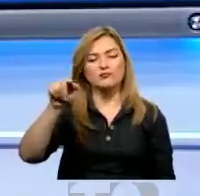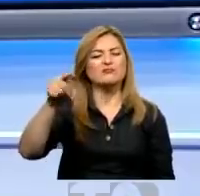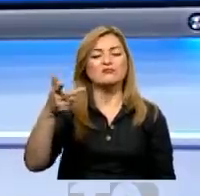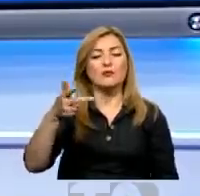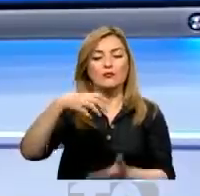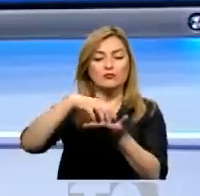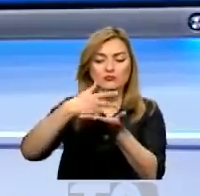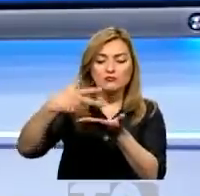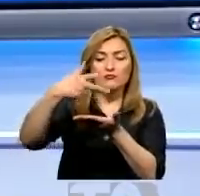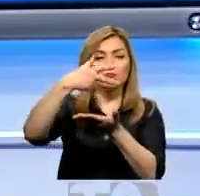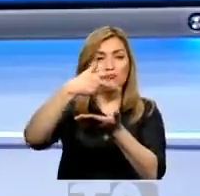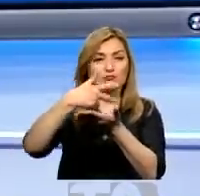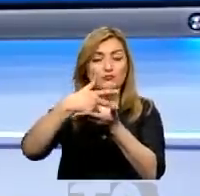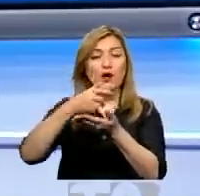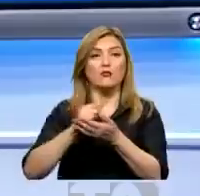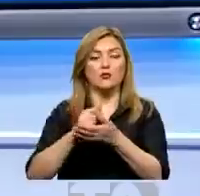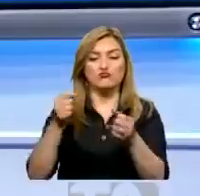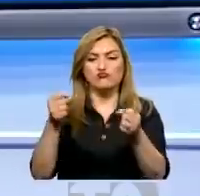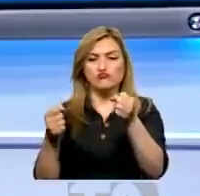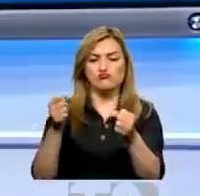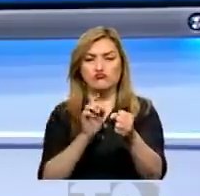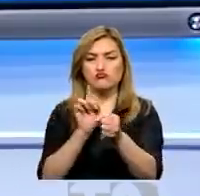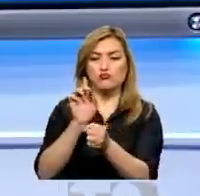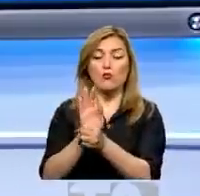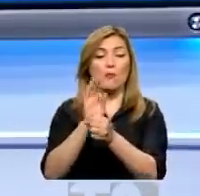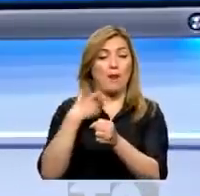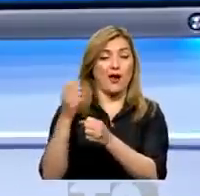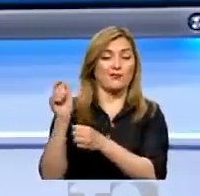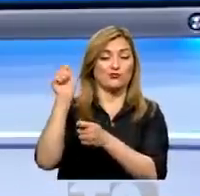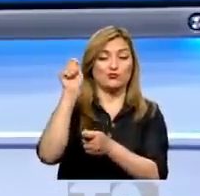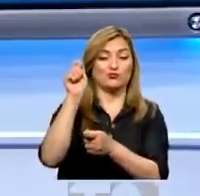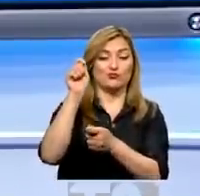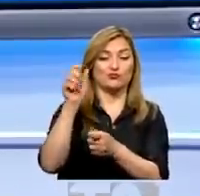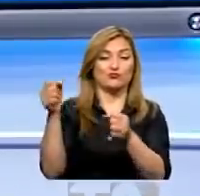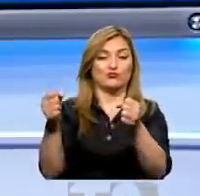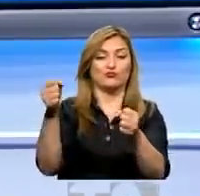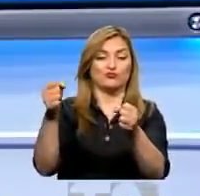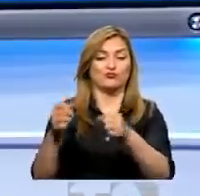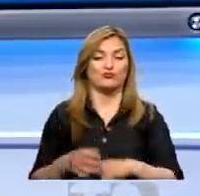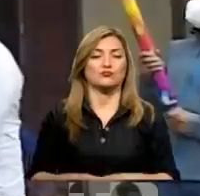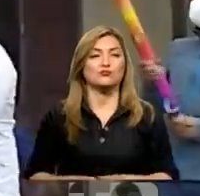organiza además un sobrevuelo para bendecir a la población por el incremento de contagios de coronavirus.